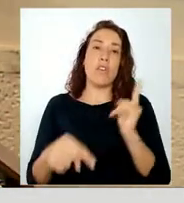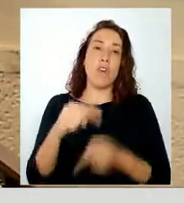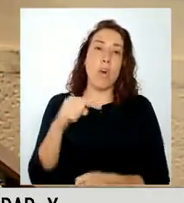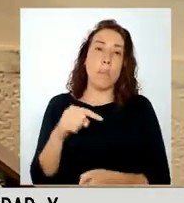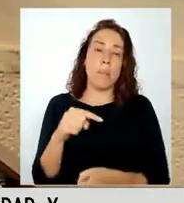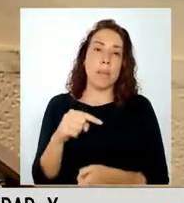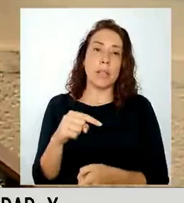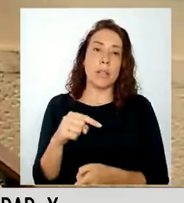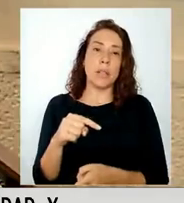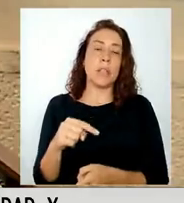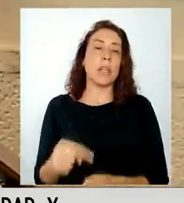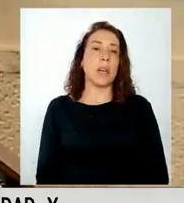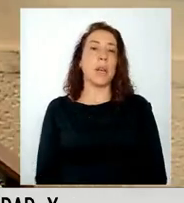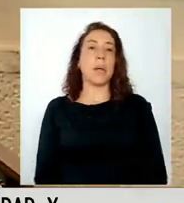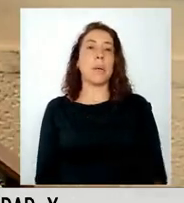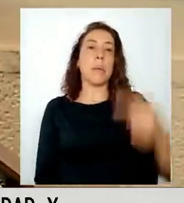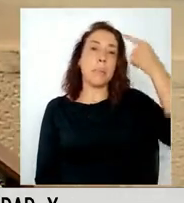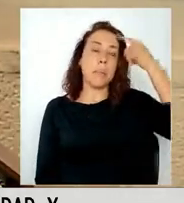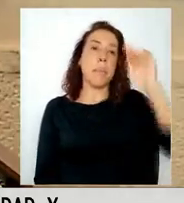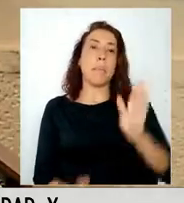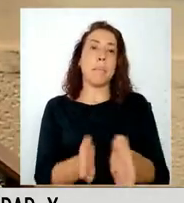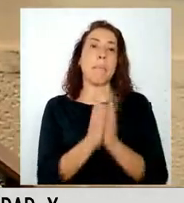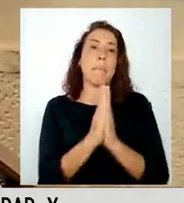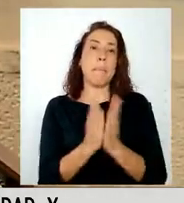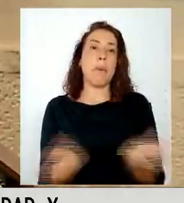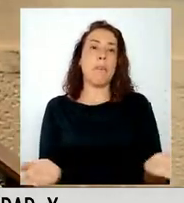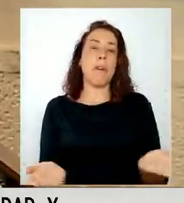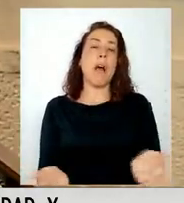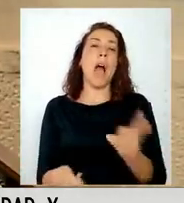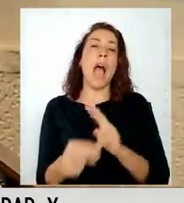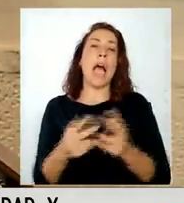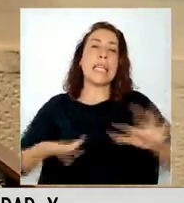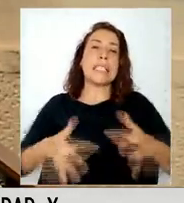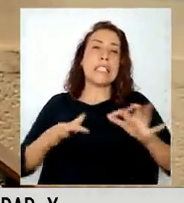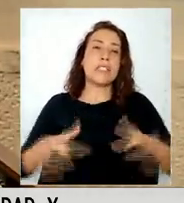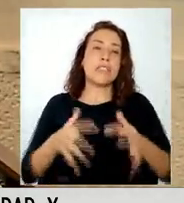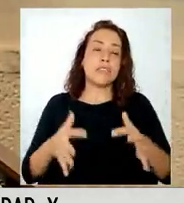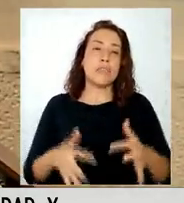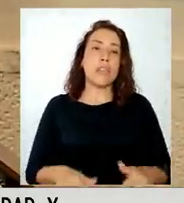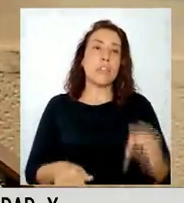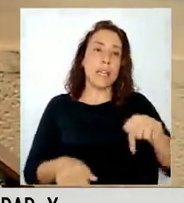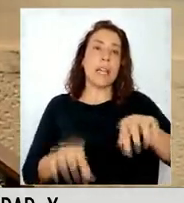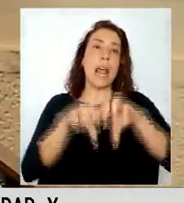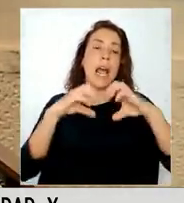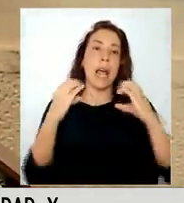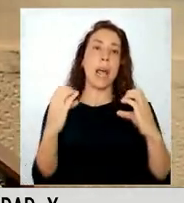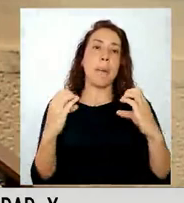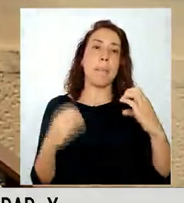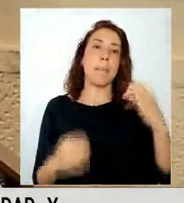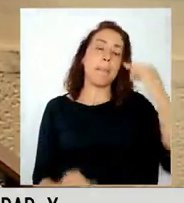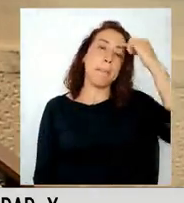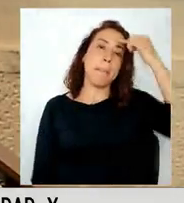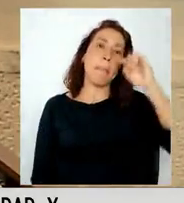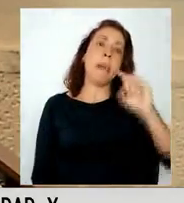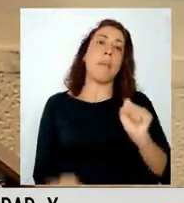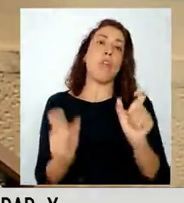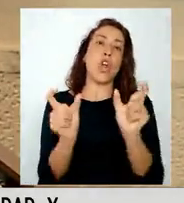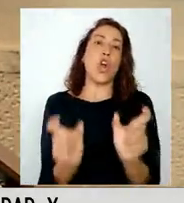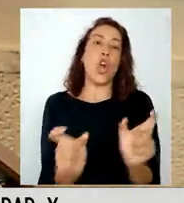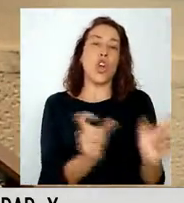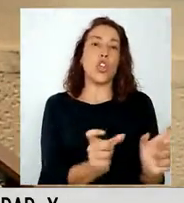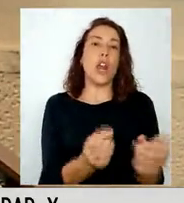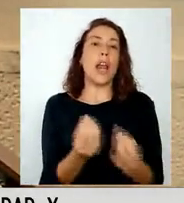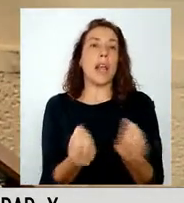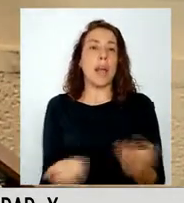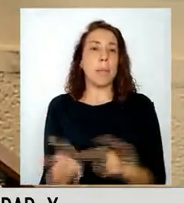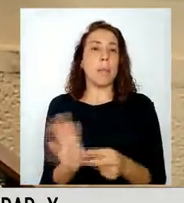pero por favor hagamos un esfuerzo en esta cámara para controlar lo que está ocurriendo son